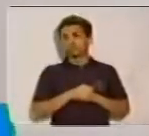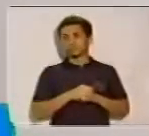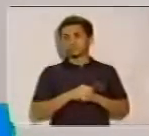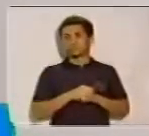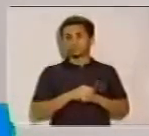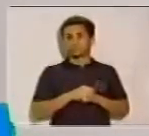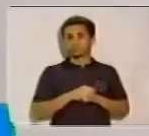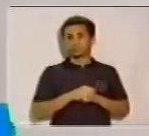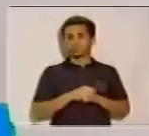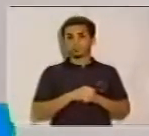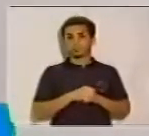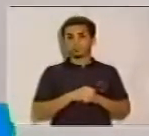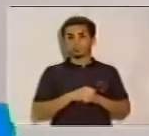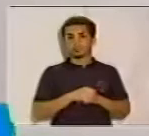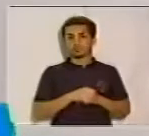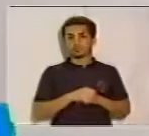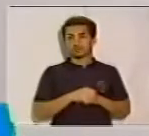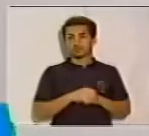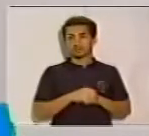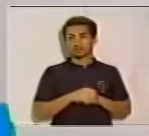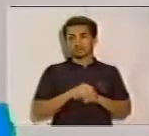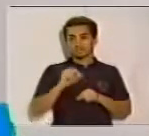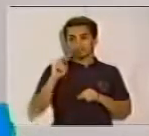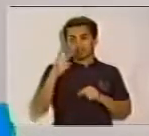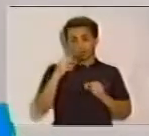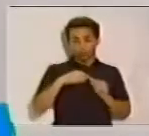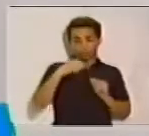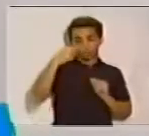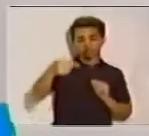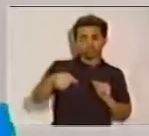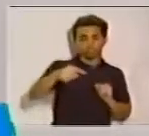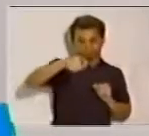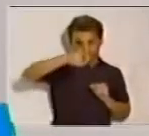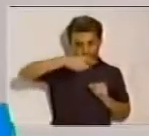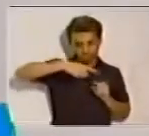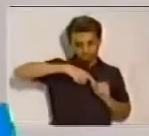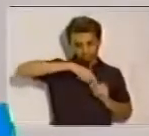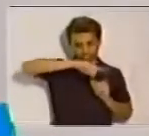este pequeño segmento. Segundo,